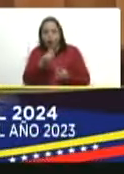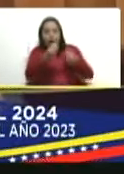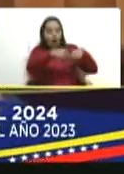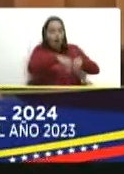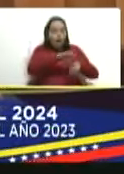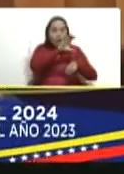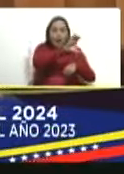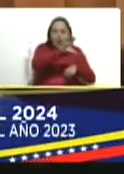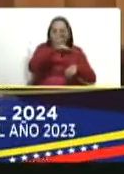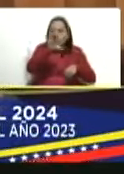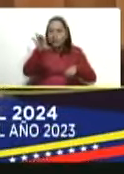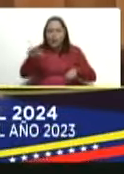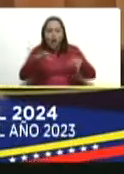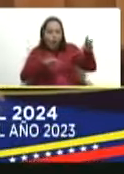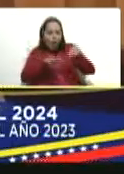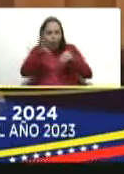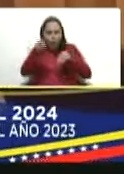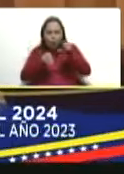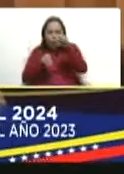aquí presentes,